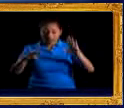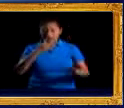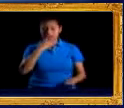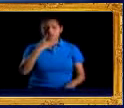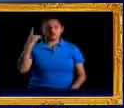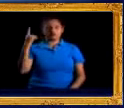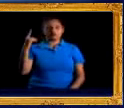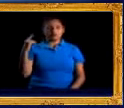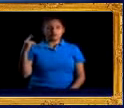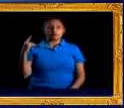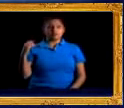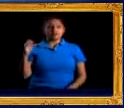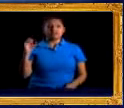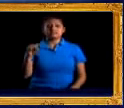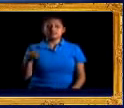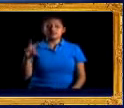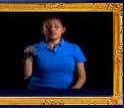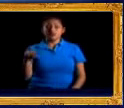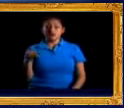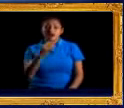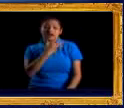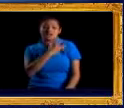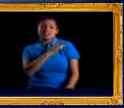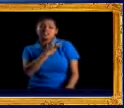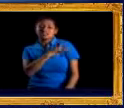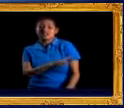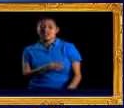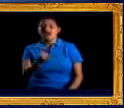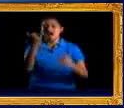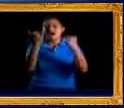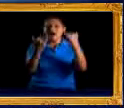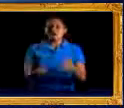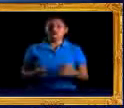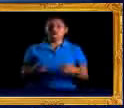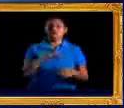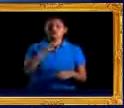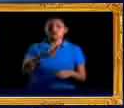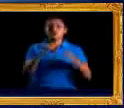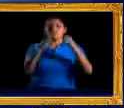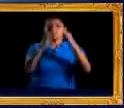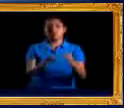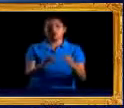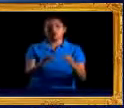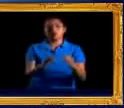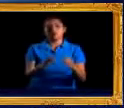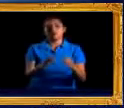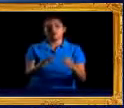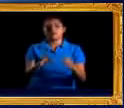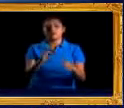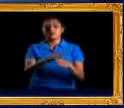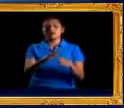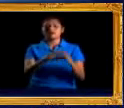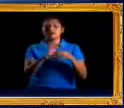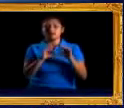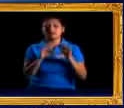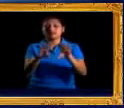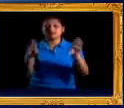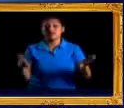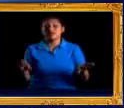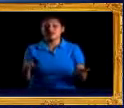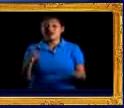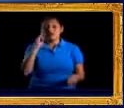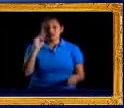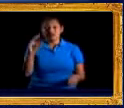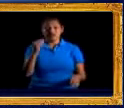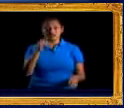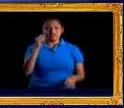Dios, sino a las riquezas. Ahora le estoy poniendo, hermano, parte de la plataforma, porque mire lo que dice la Escritura en el libro